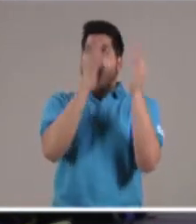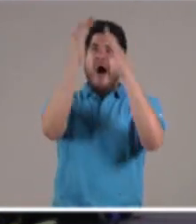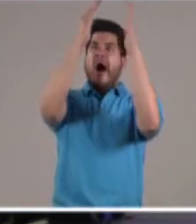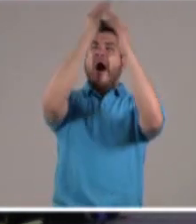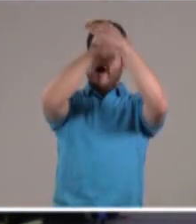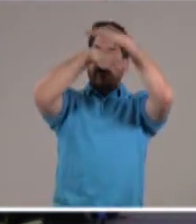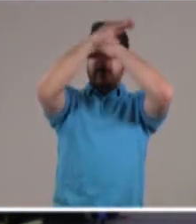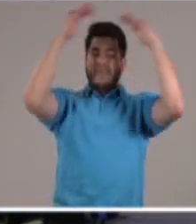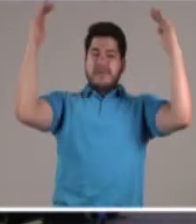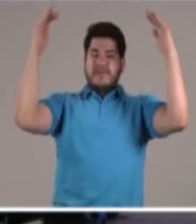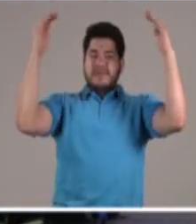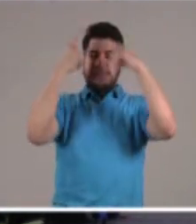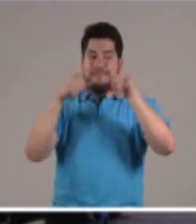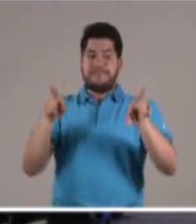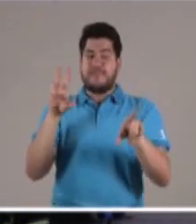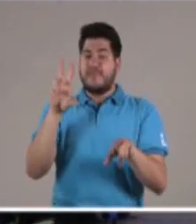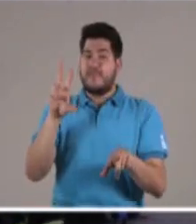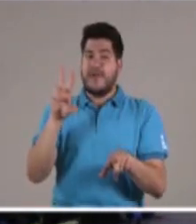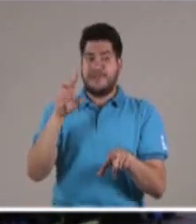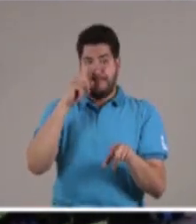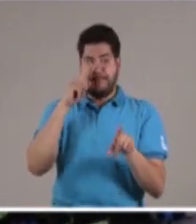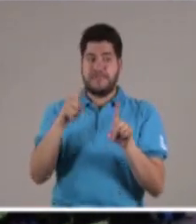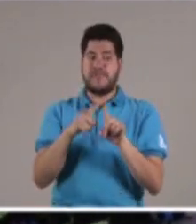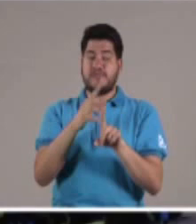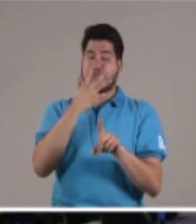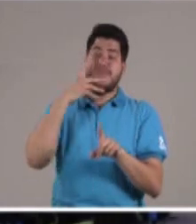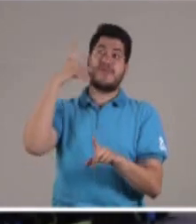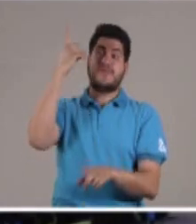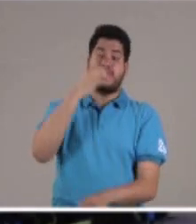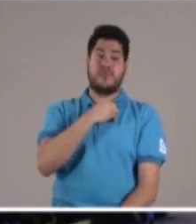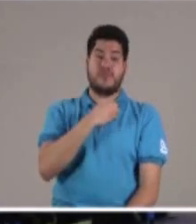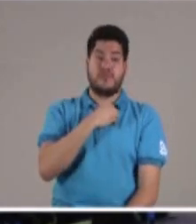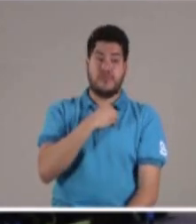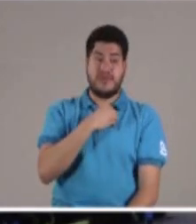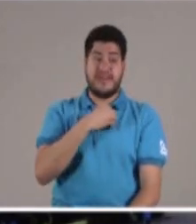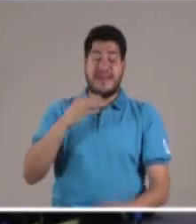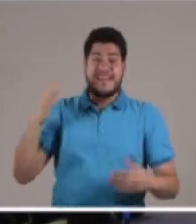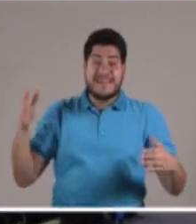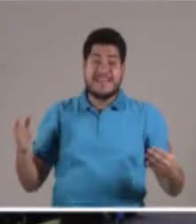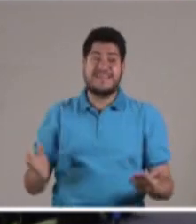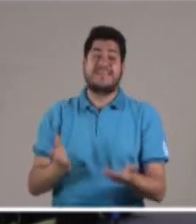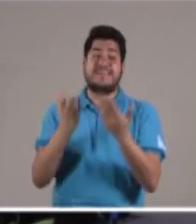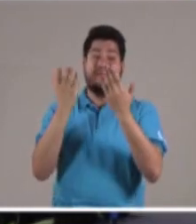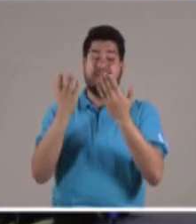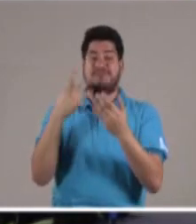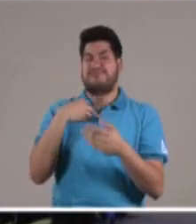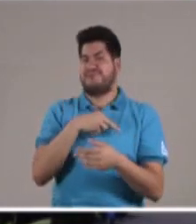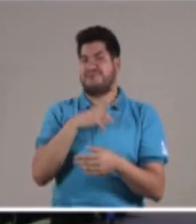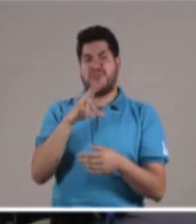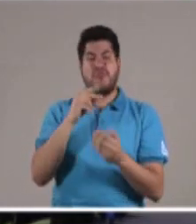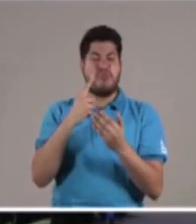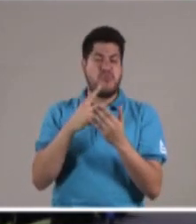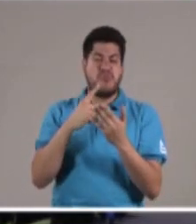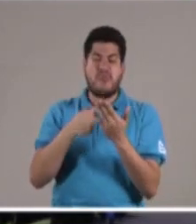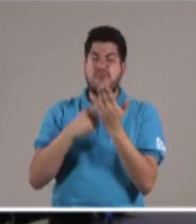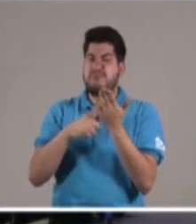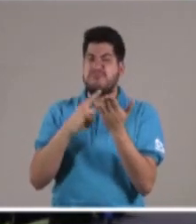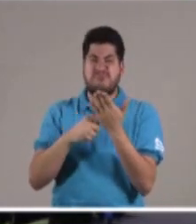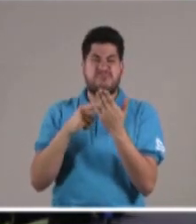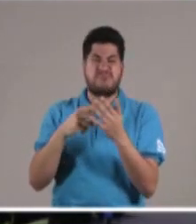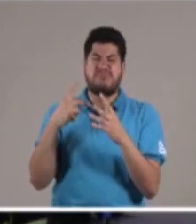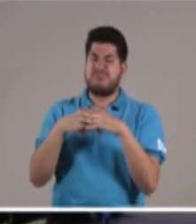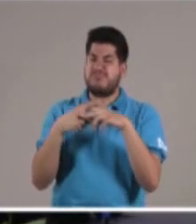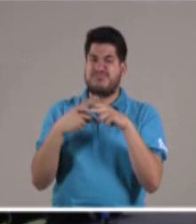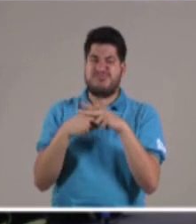pero no solo eso quiere el señor Dios quiere que se levanten mire sin ponernos a pelear con la gente